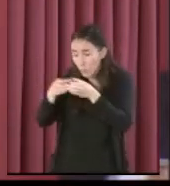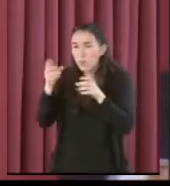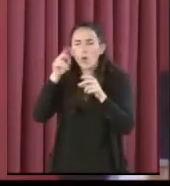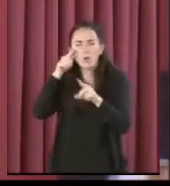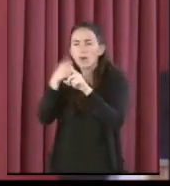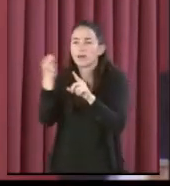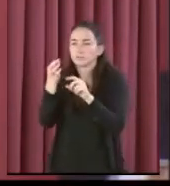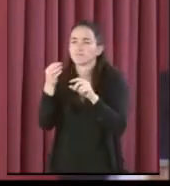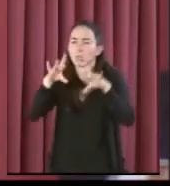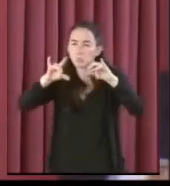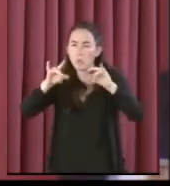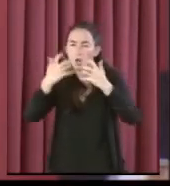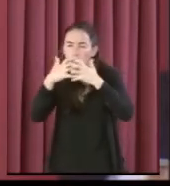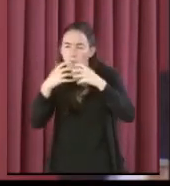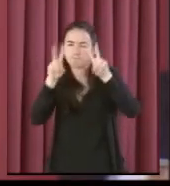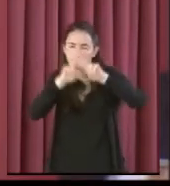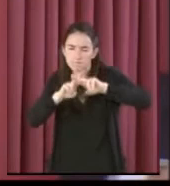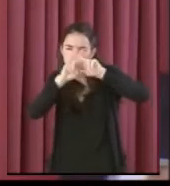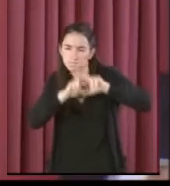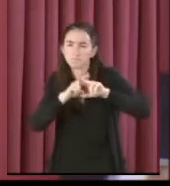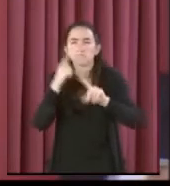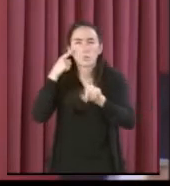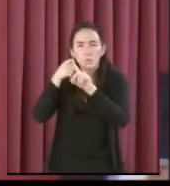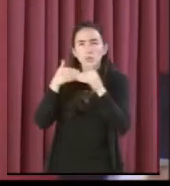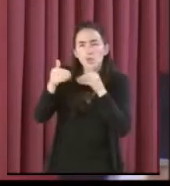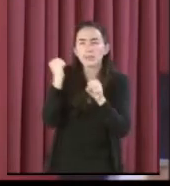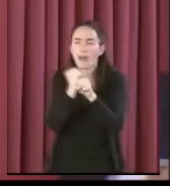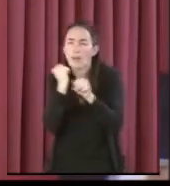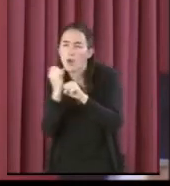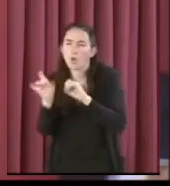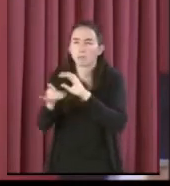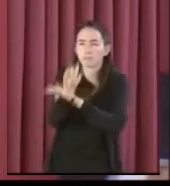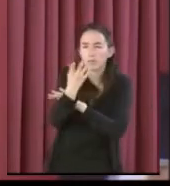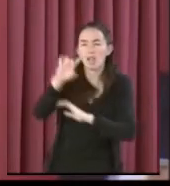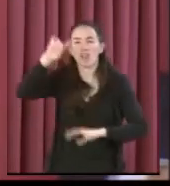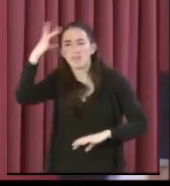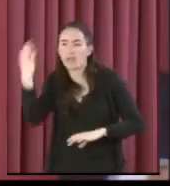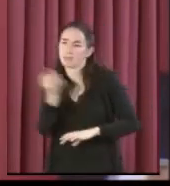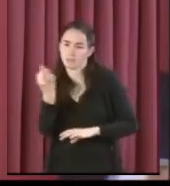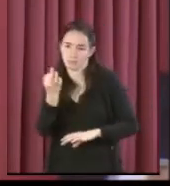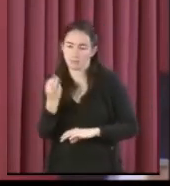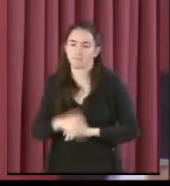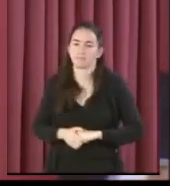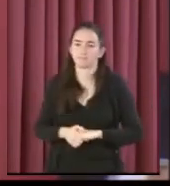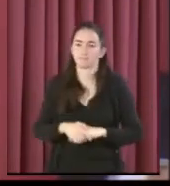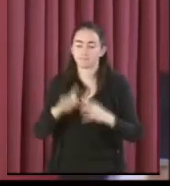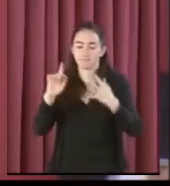establecer líneas de actuación concretas, siempre coordinadas con la estrategia regional. El quinto de los